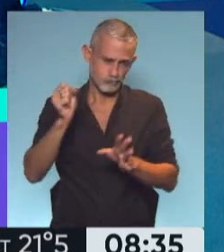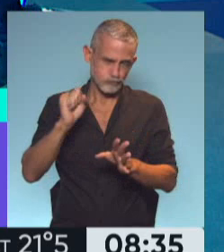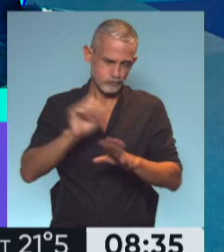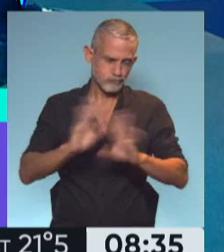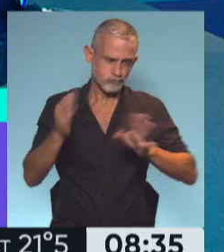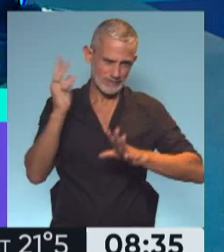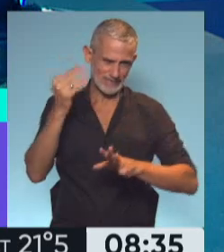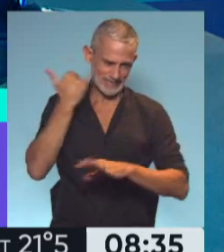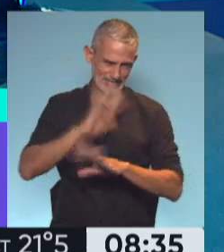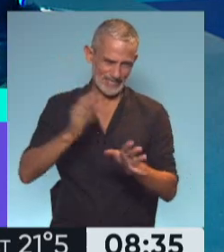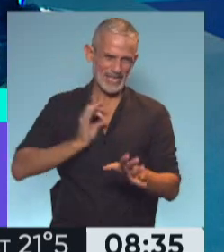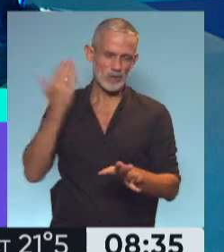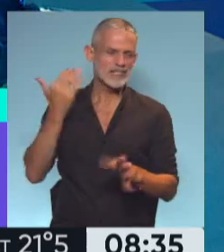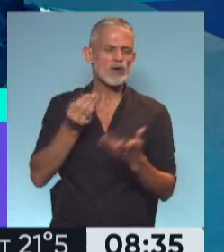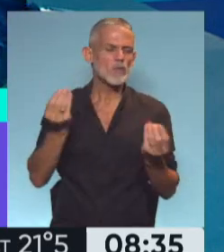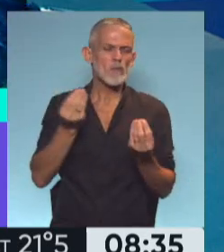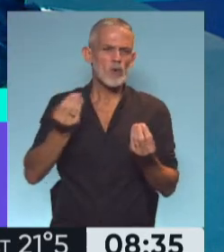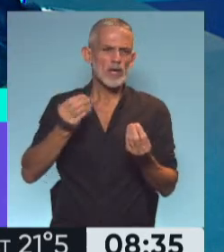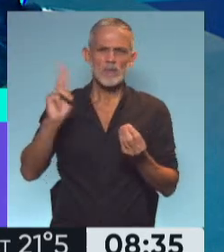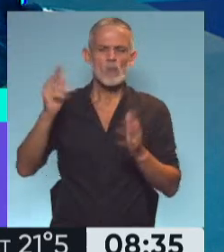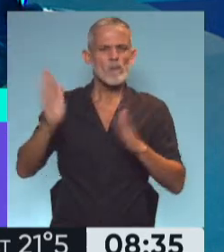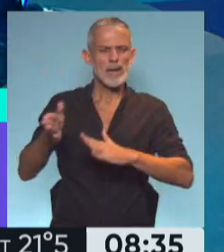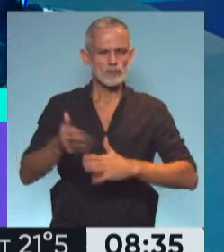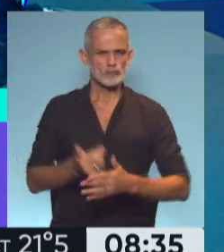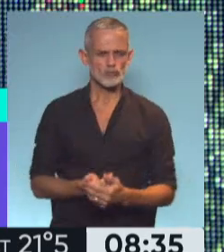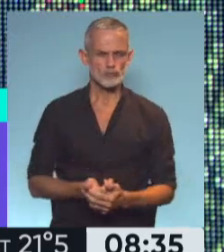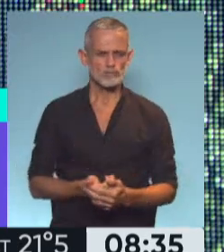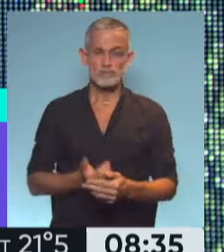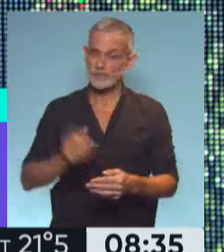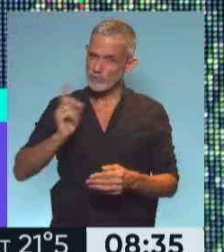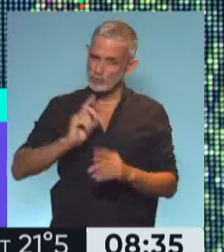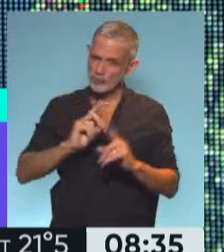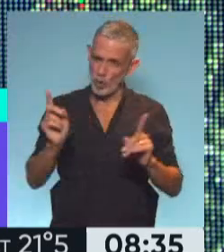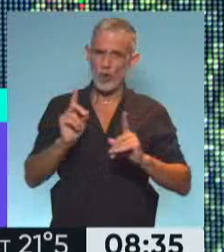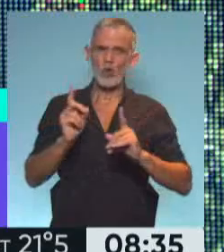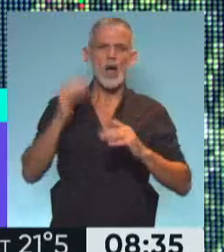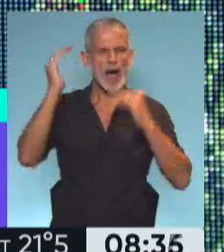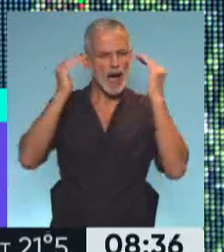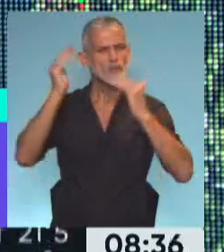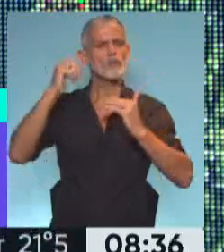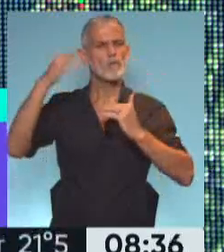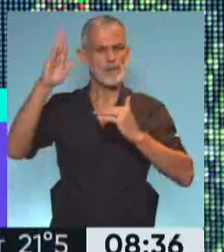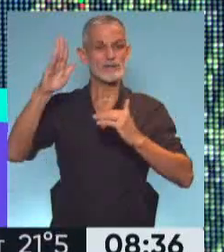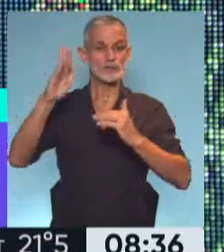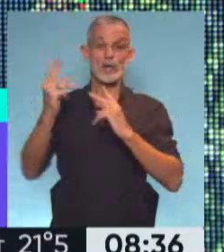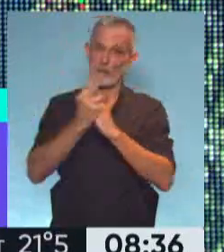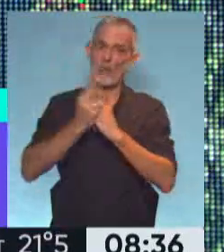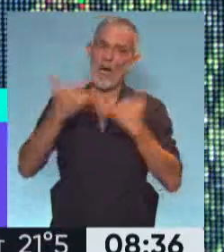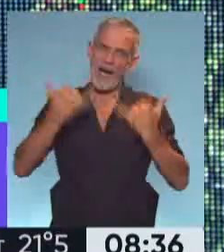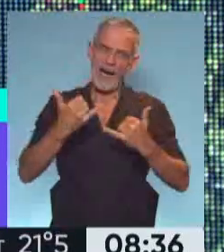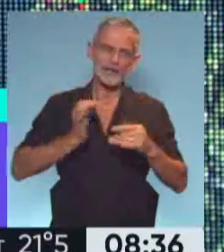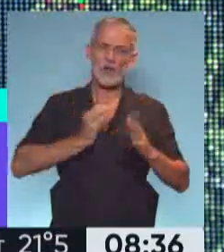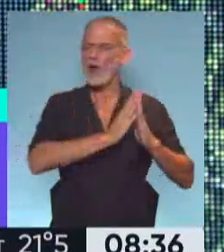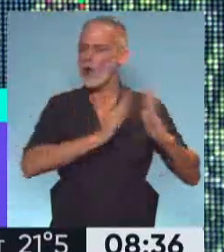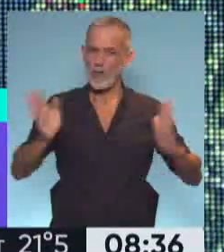ya fallecieron. ¿A qué responde todo eso? Yo creo que no. Todavía hay muchos adultos mayores que se han cuidado durante todo